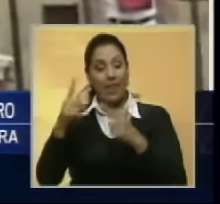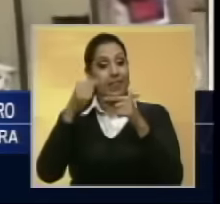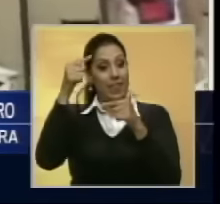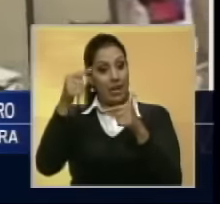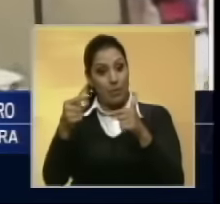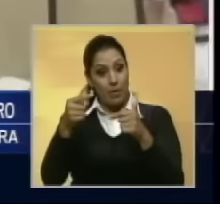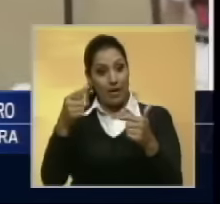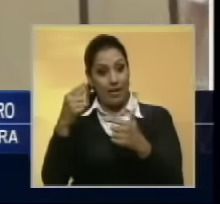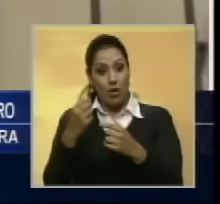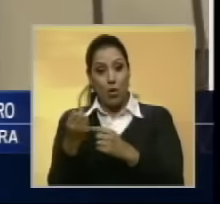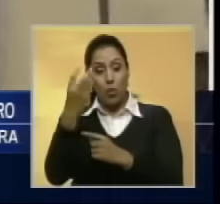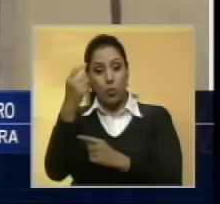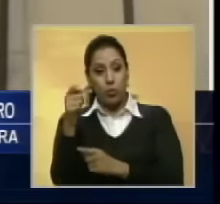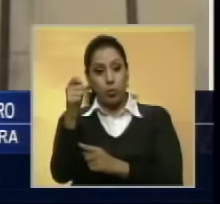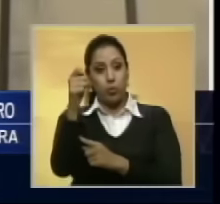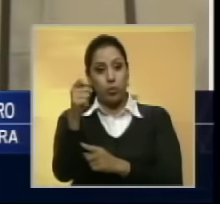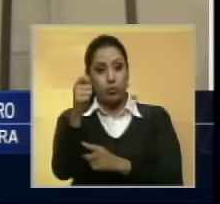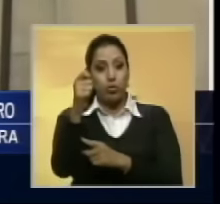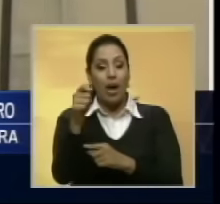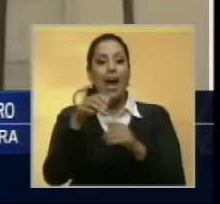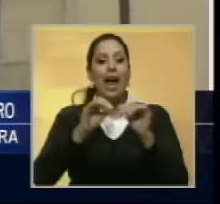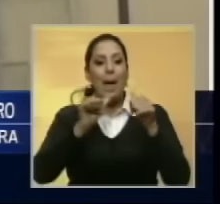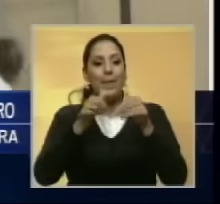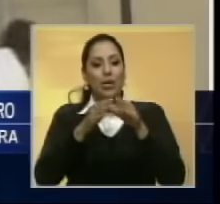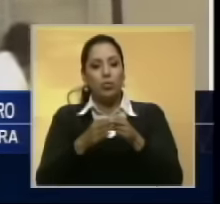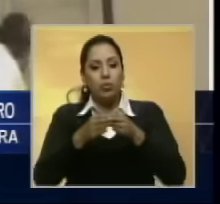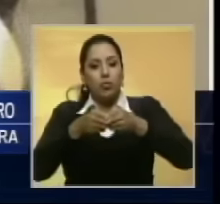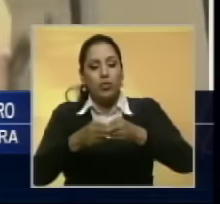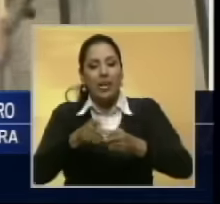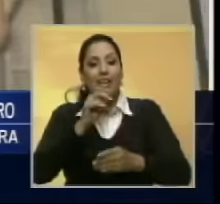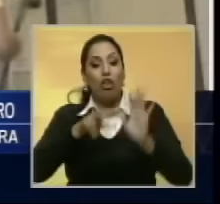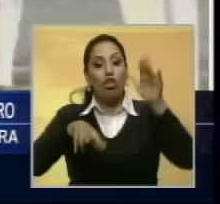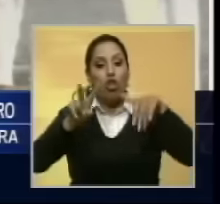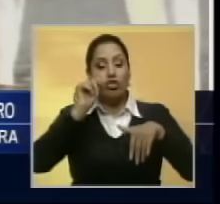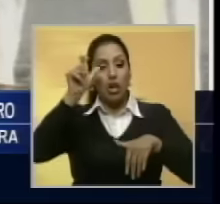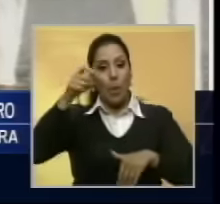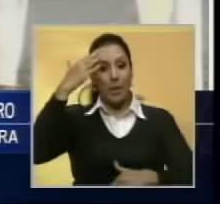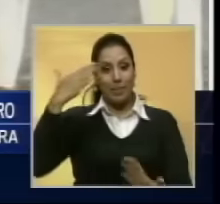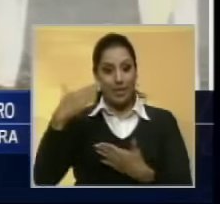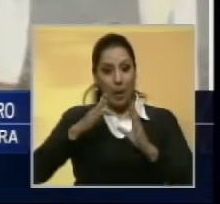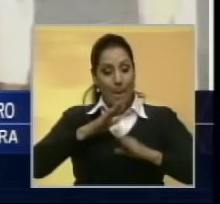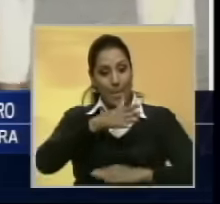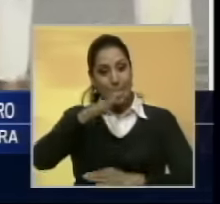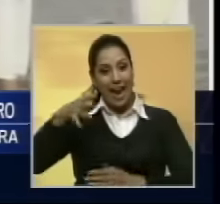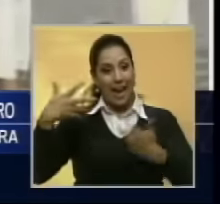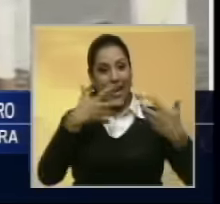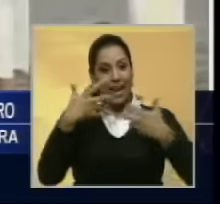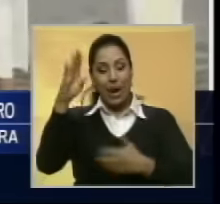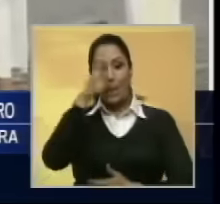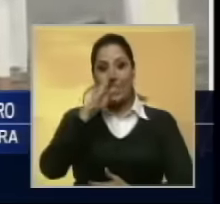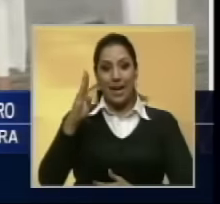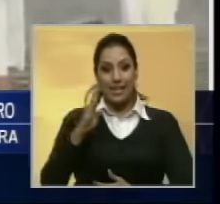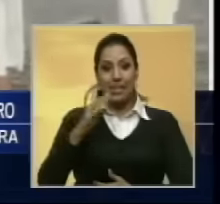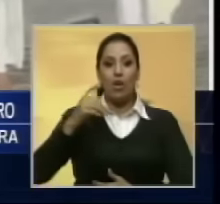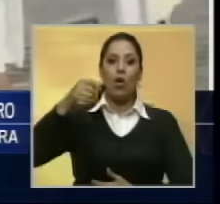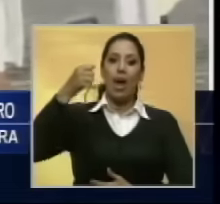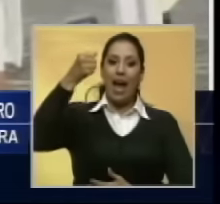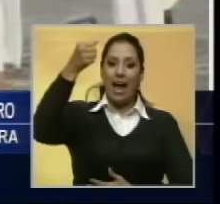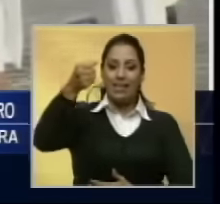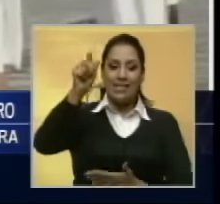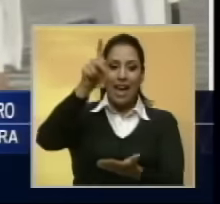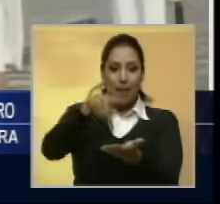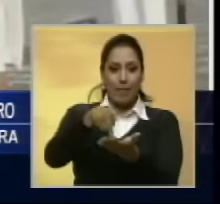eso, la flama sagrada se embarcó en un bote conducido por 12 remeros de la Marina de Guerra de Brasil que la llevaron hasta la